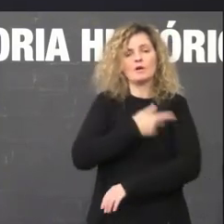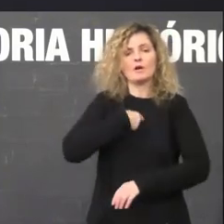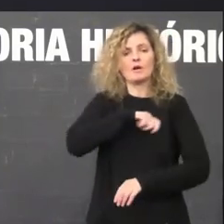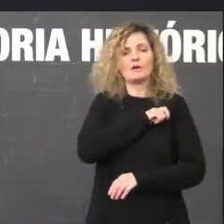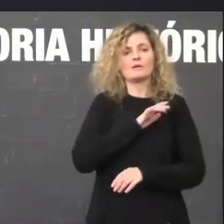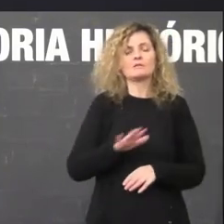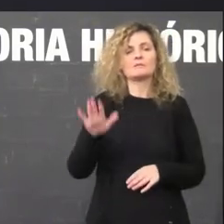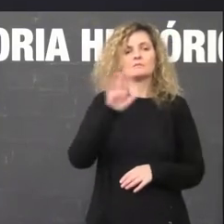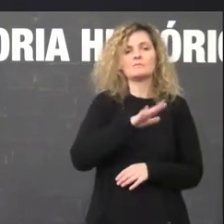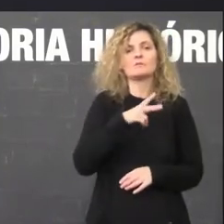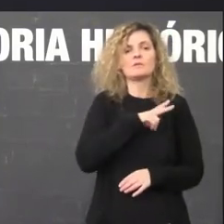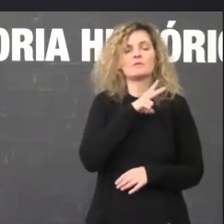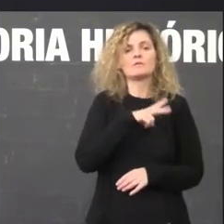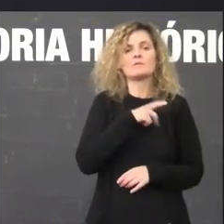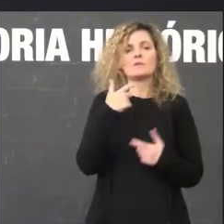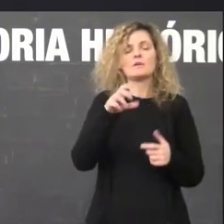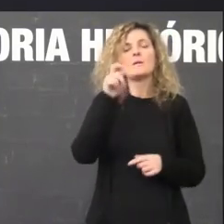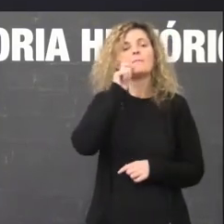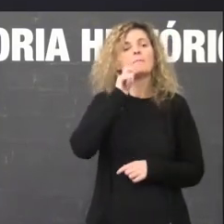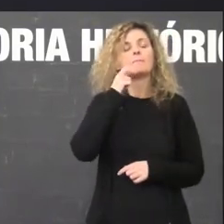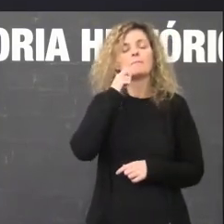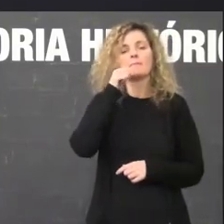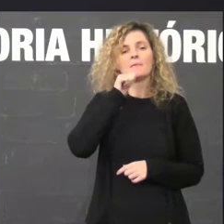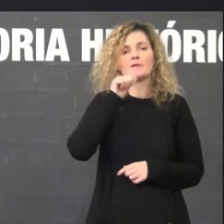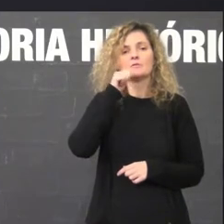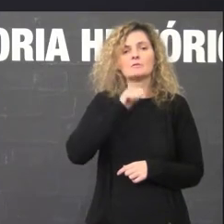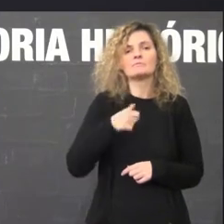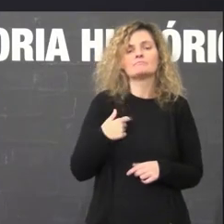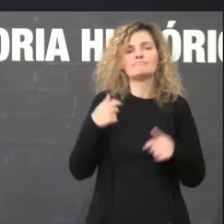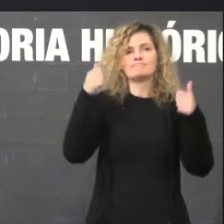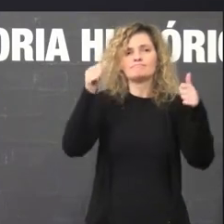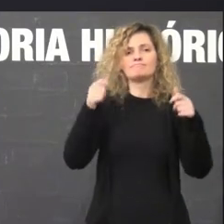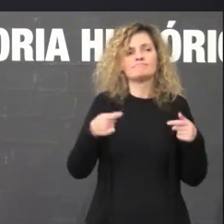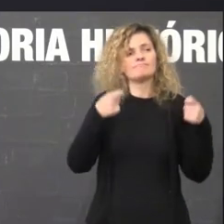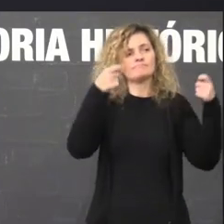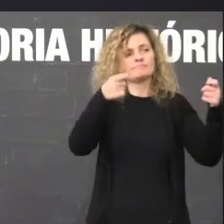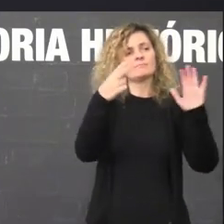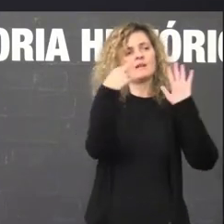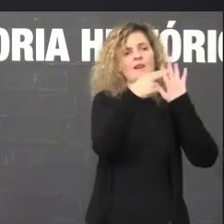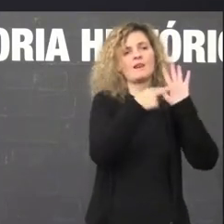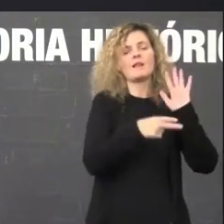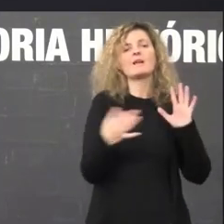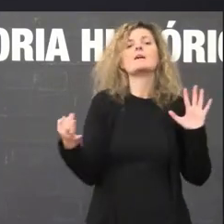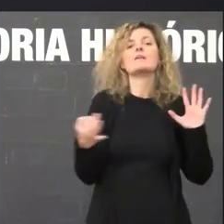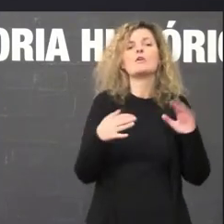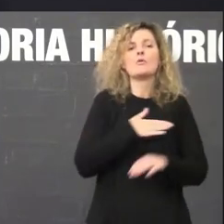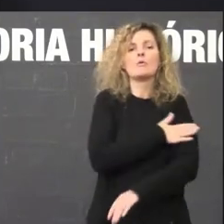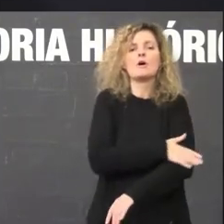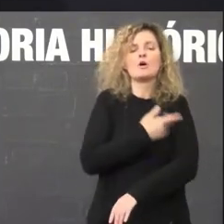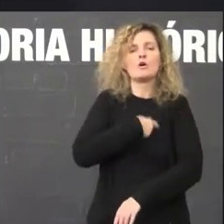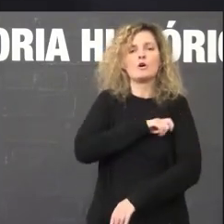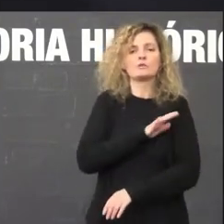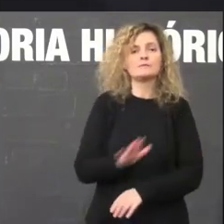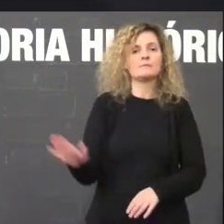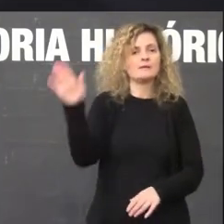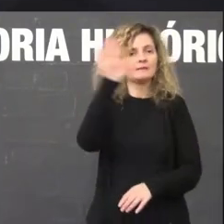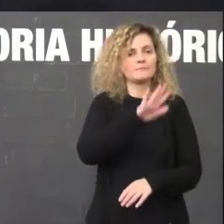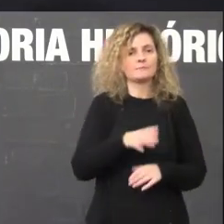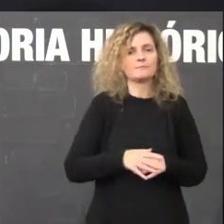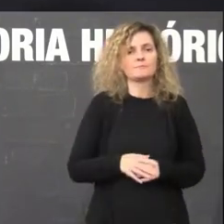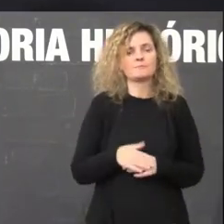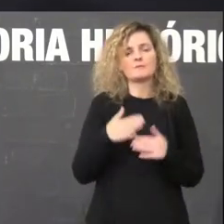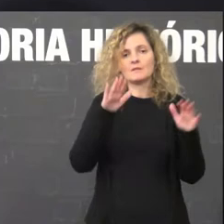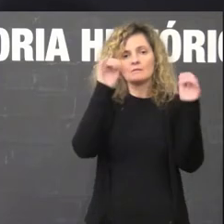España, o excelentísimo señor Pedro Sánchez, un diploma en o que pode lerse. O goberno de España